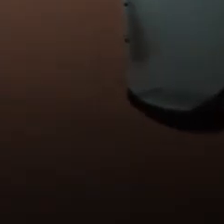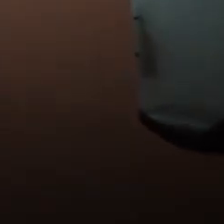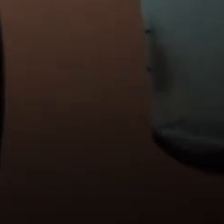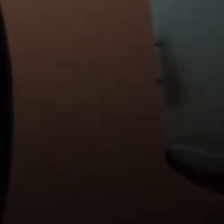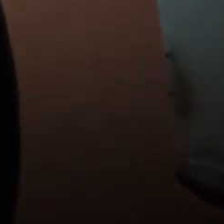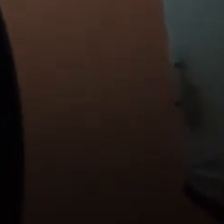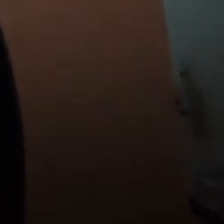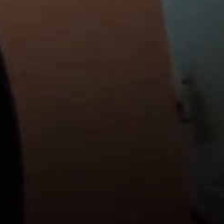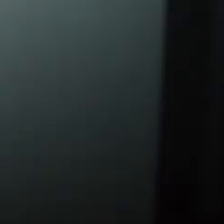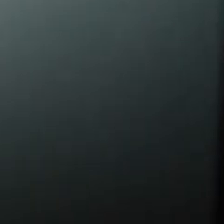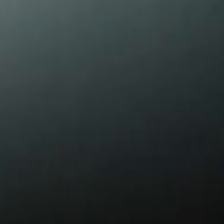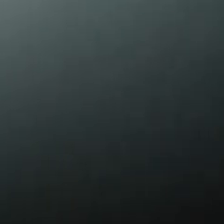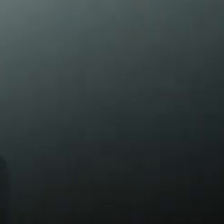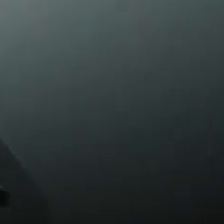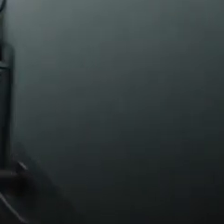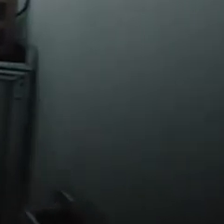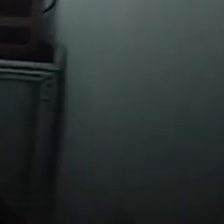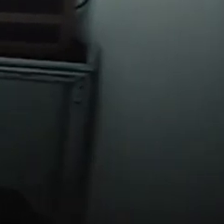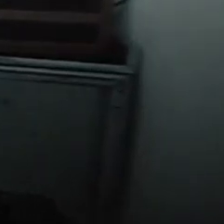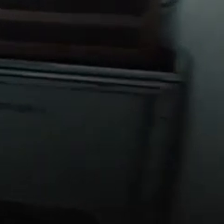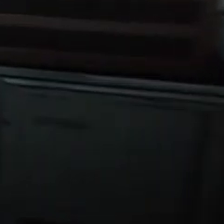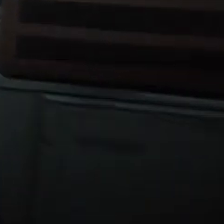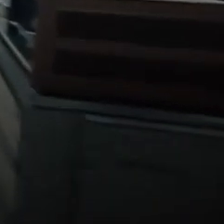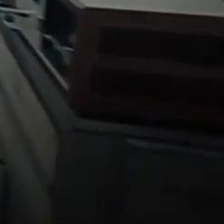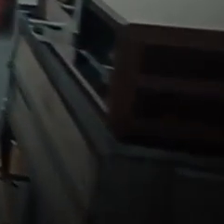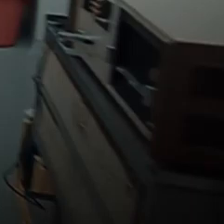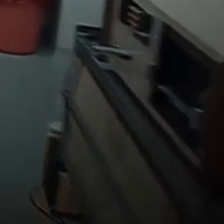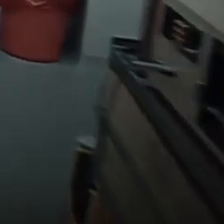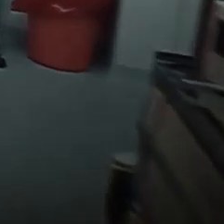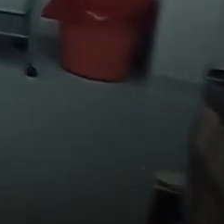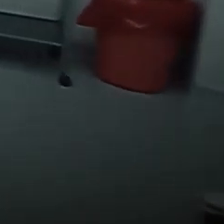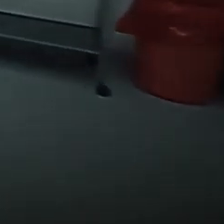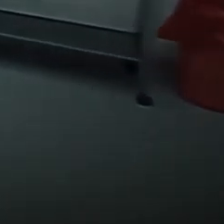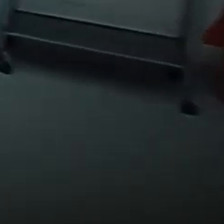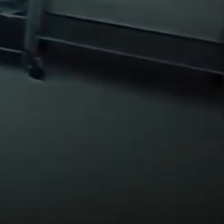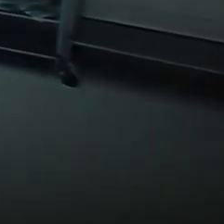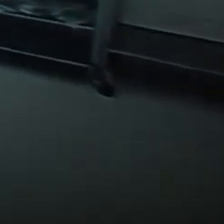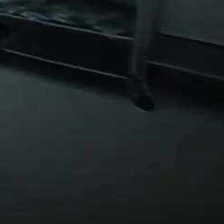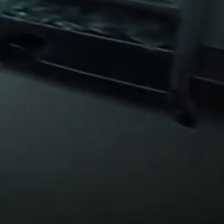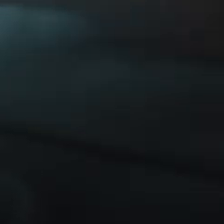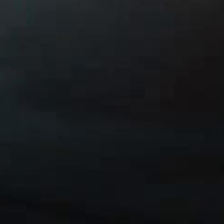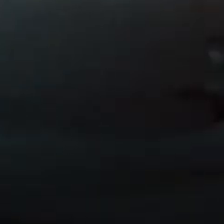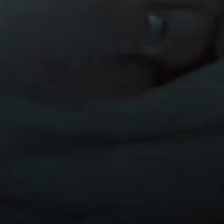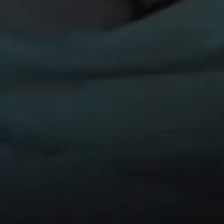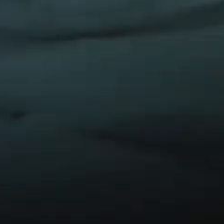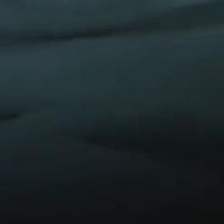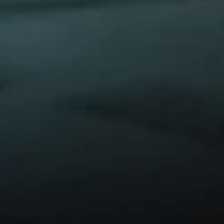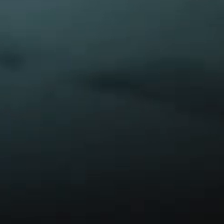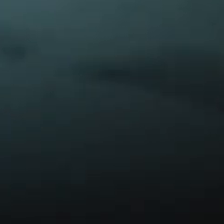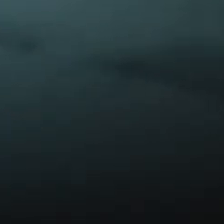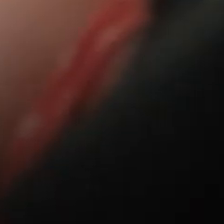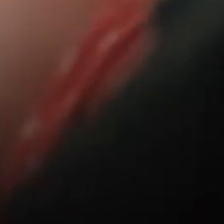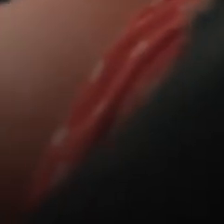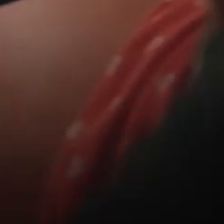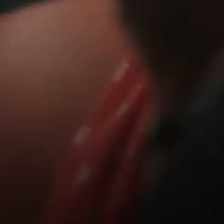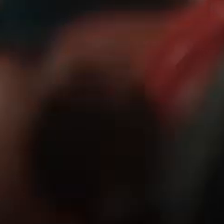tener un Estado detrás de ellas que le van a dar salud y garantías de ingresos suficientes para que ella y